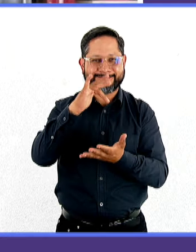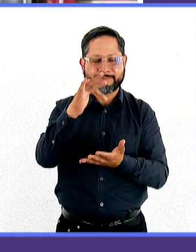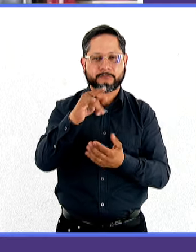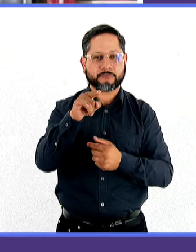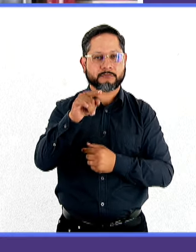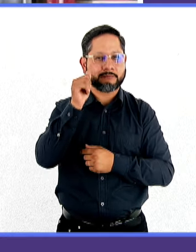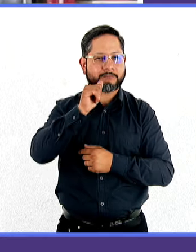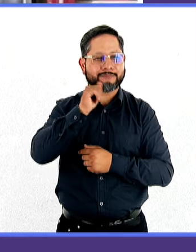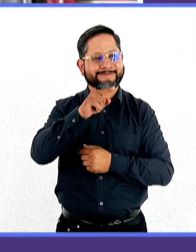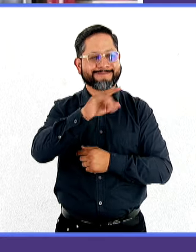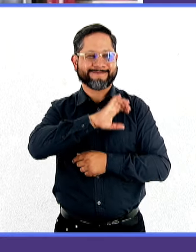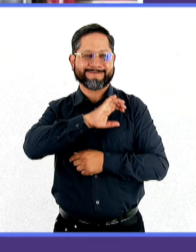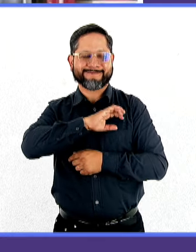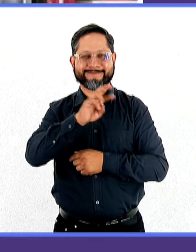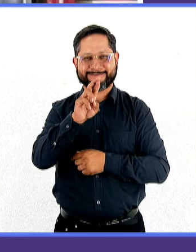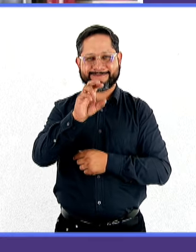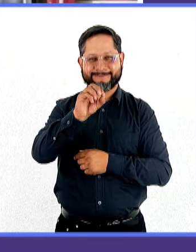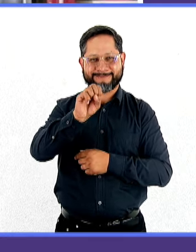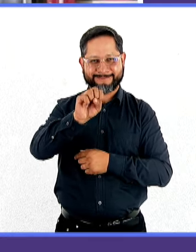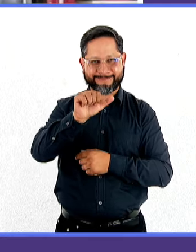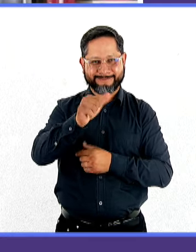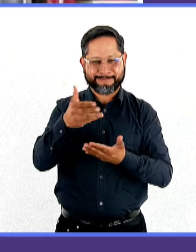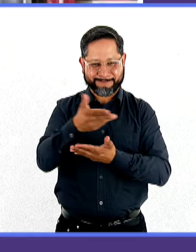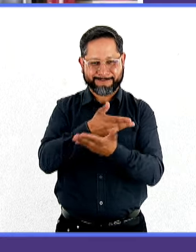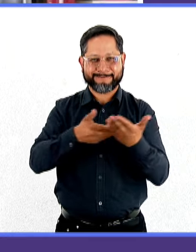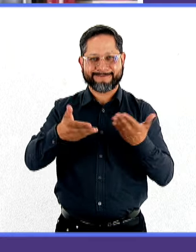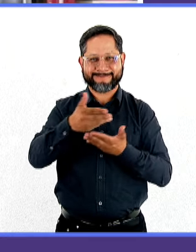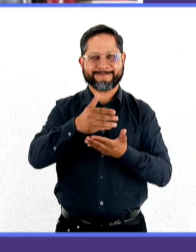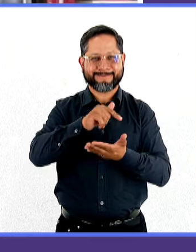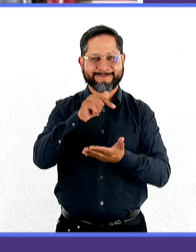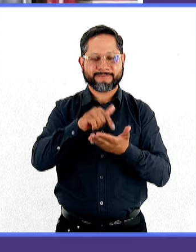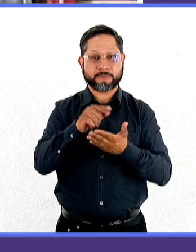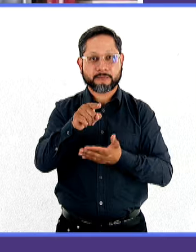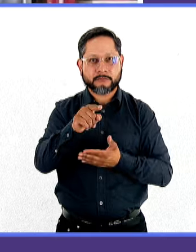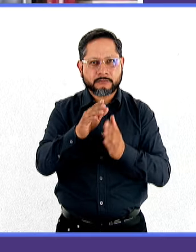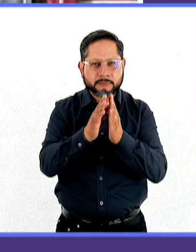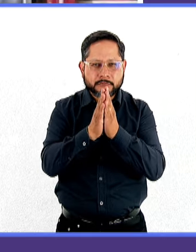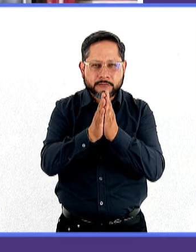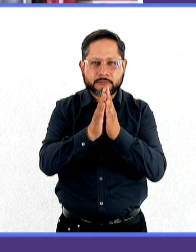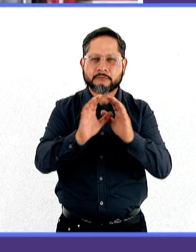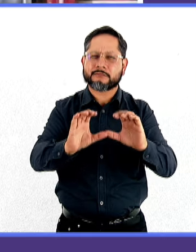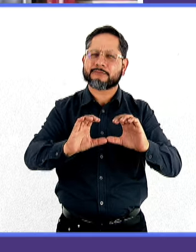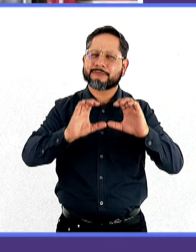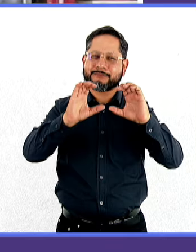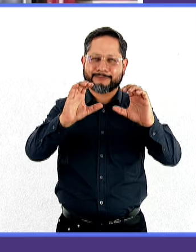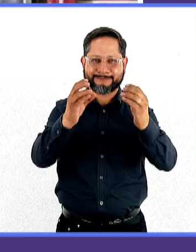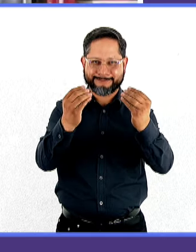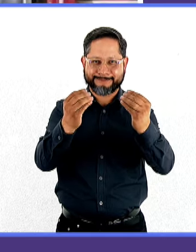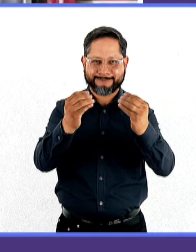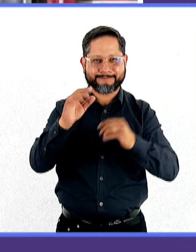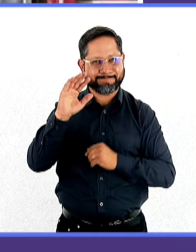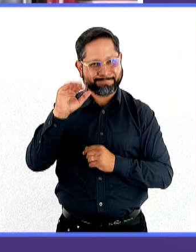como siempre a la querida rosa por este espacio y ustedes por favor Cuídense